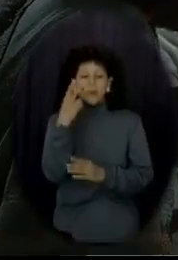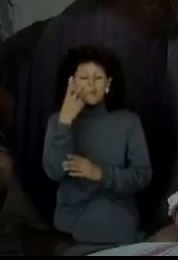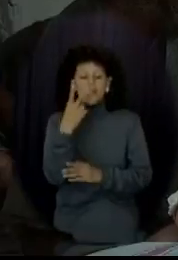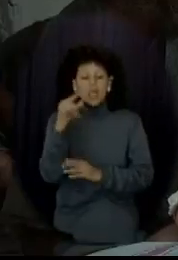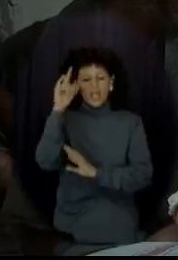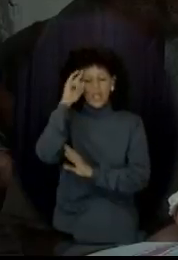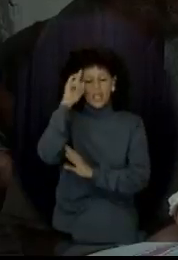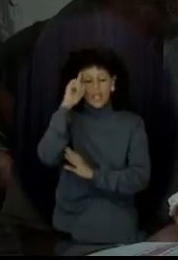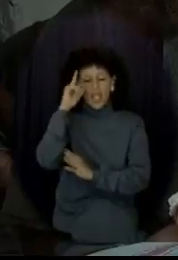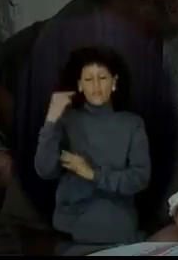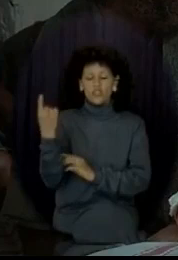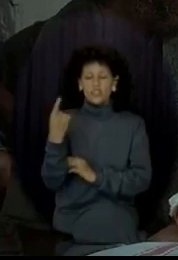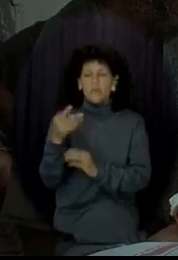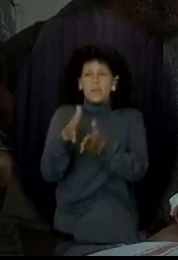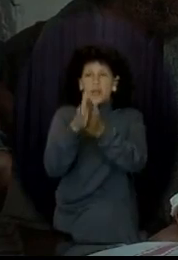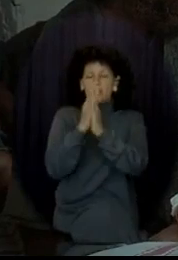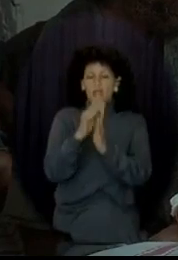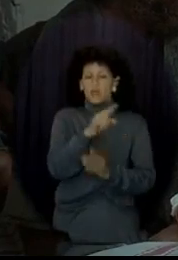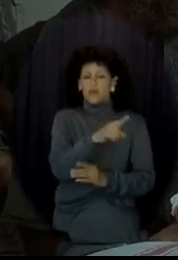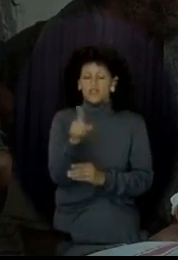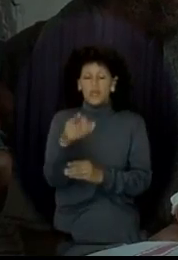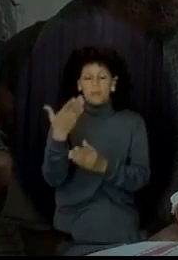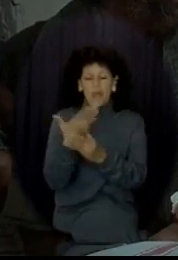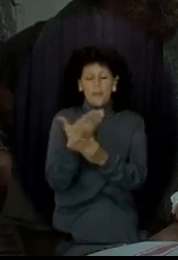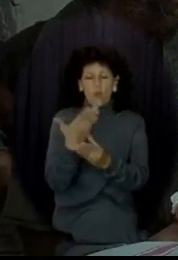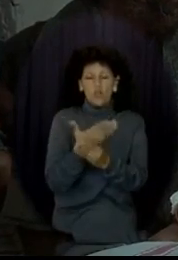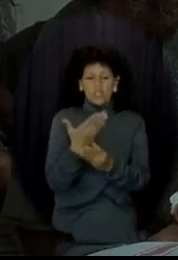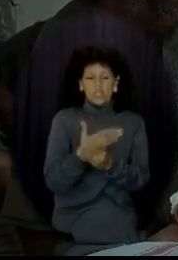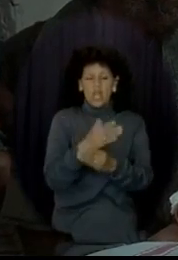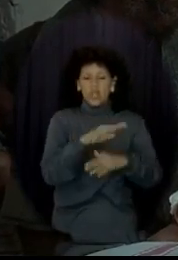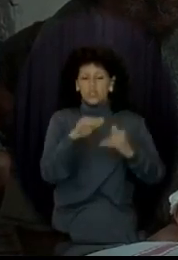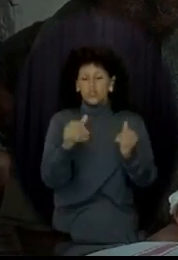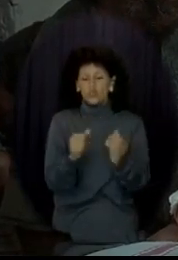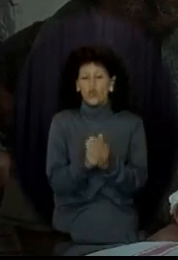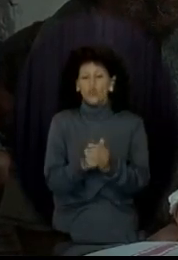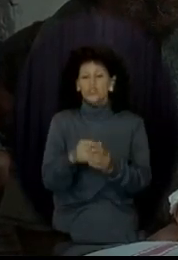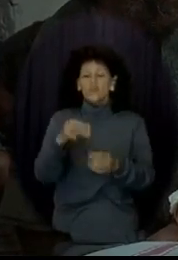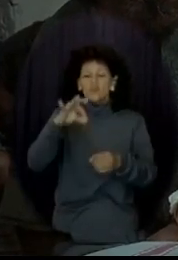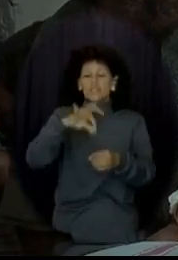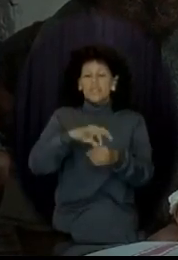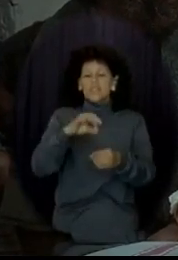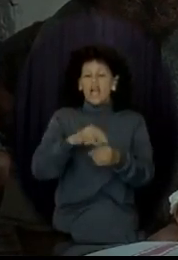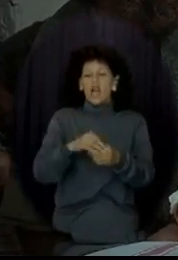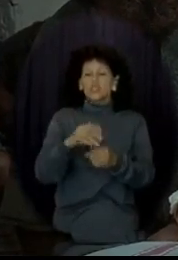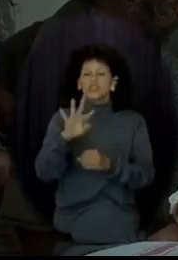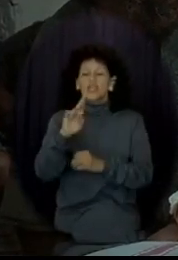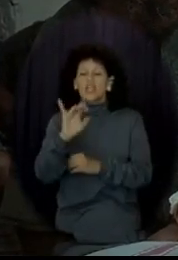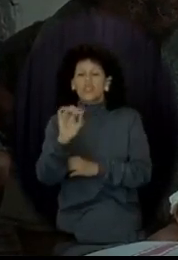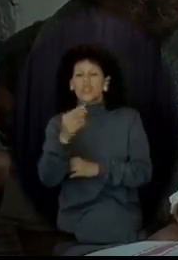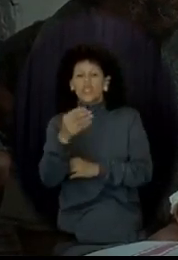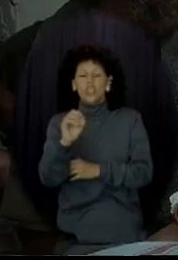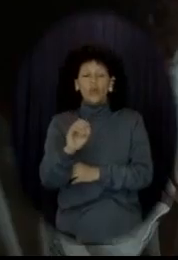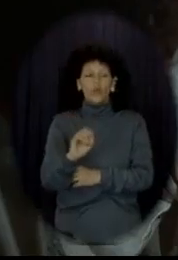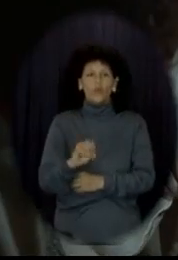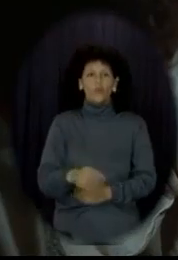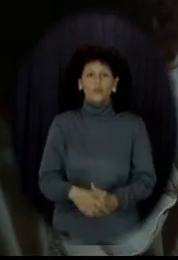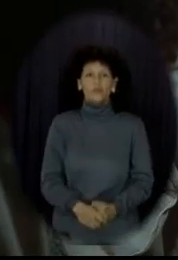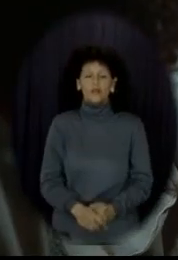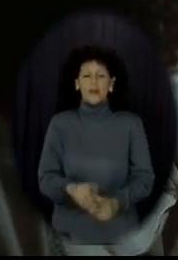que Satanás los ha pedido a ustedes para sacudirlos como si fueran granos de trigo en un